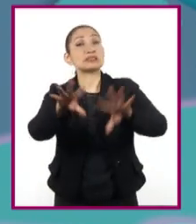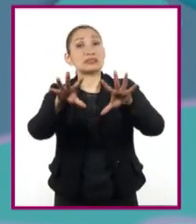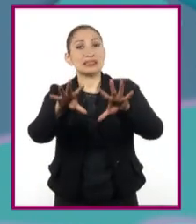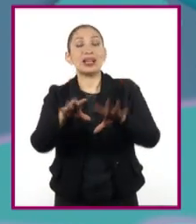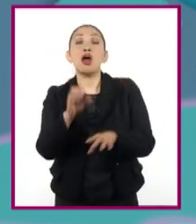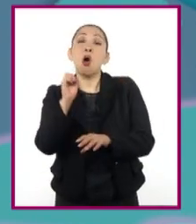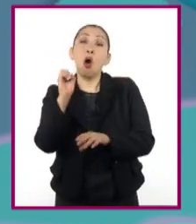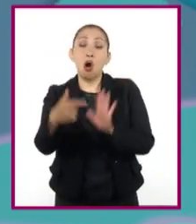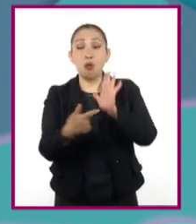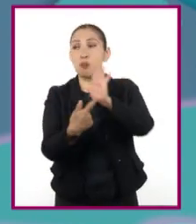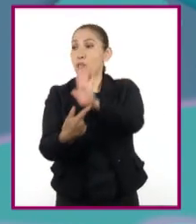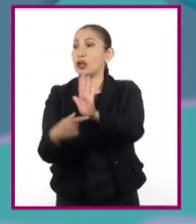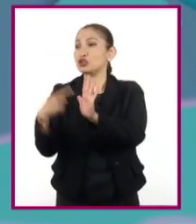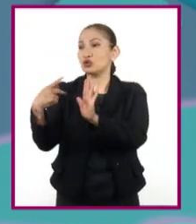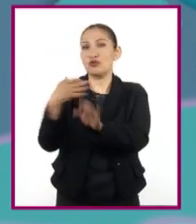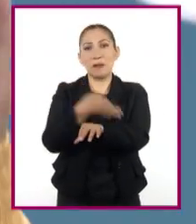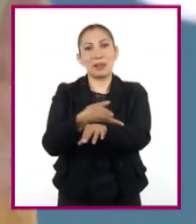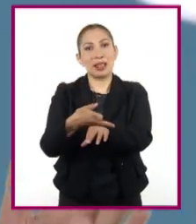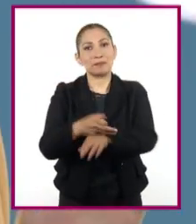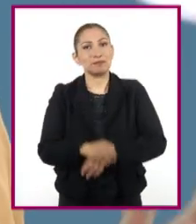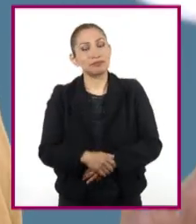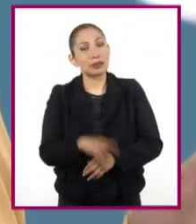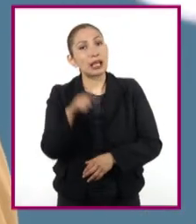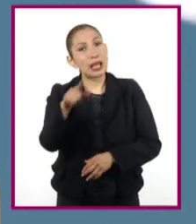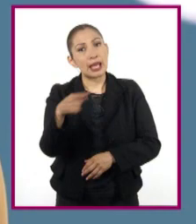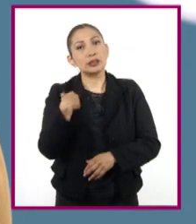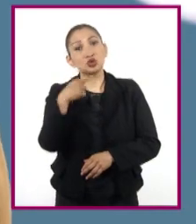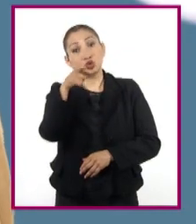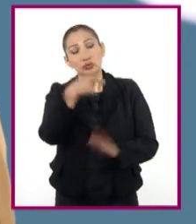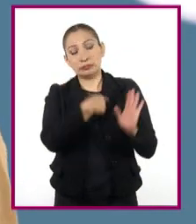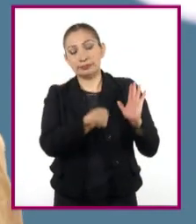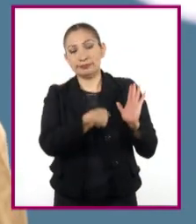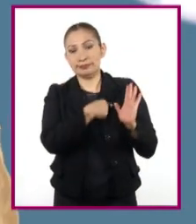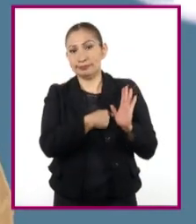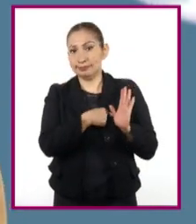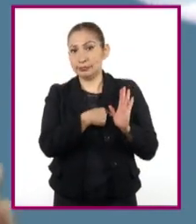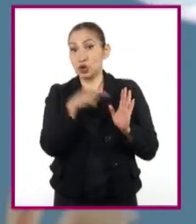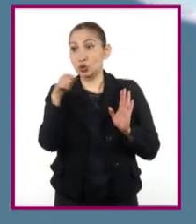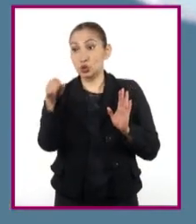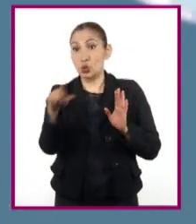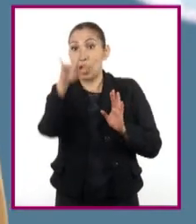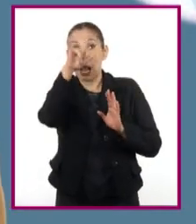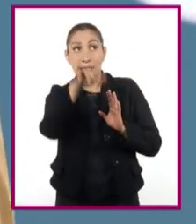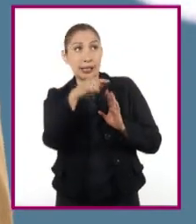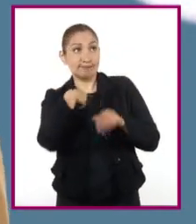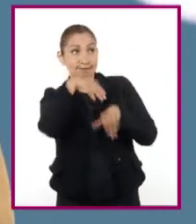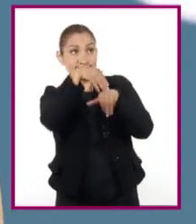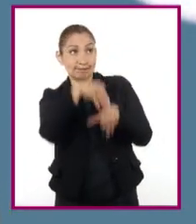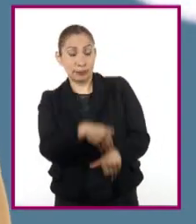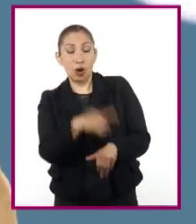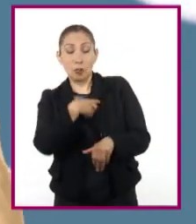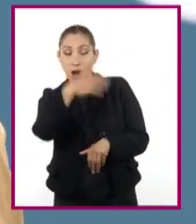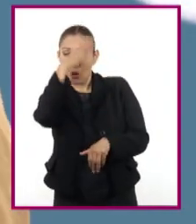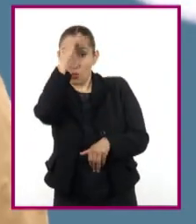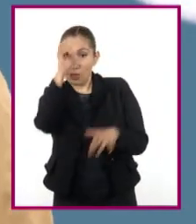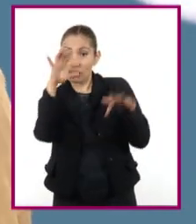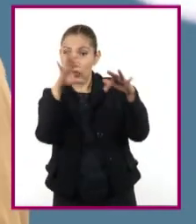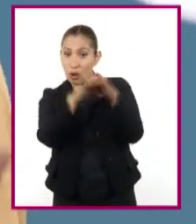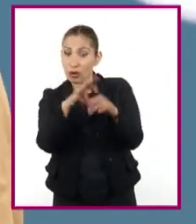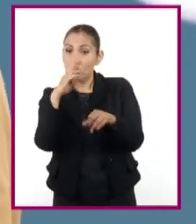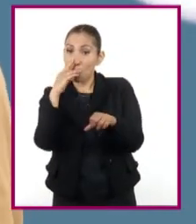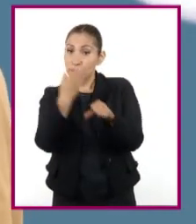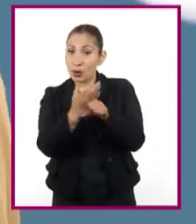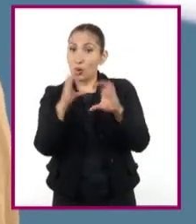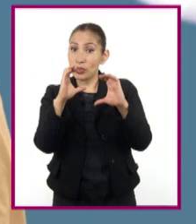posible o muéstrenlo a su familia. Y comprométanse con el mensaje de sus carteles como un pacto de